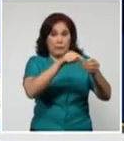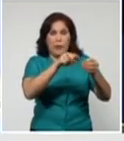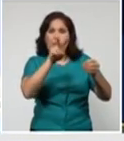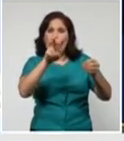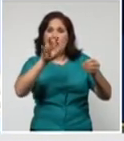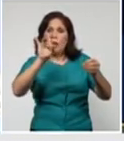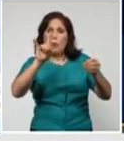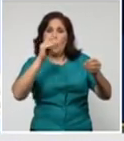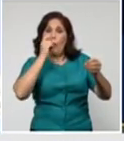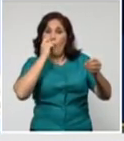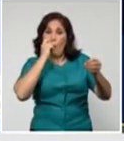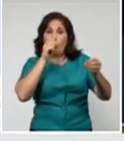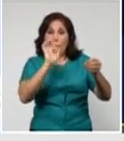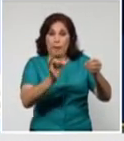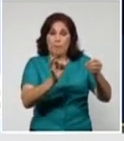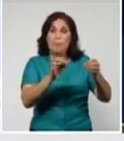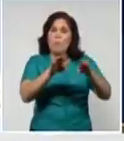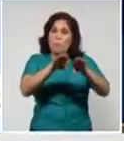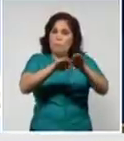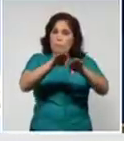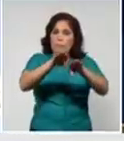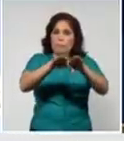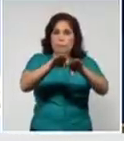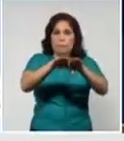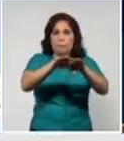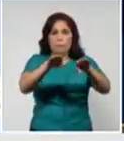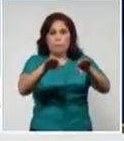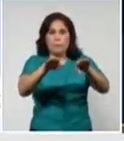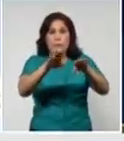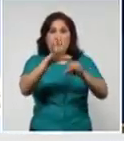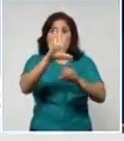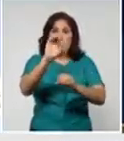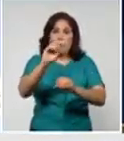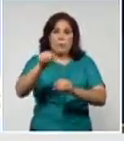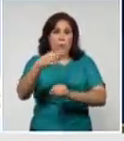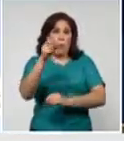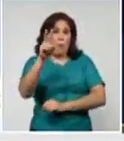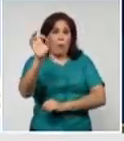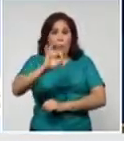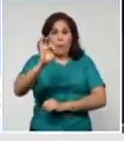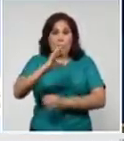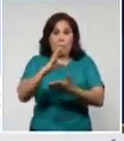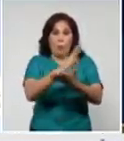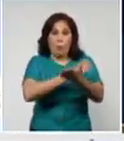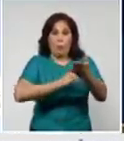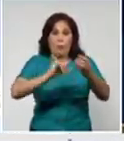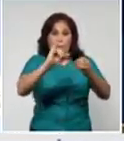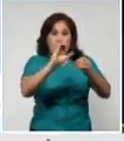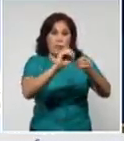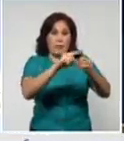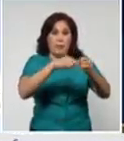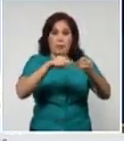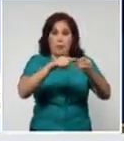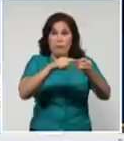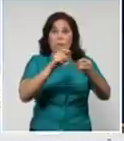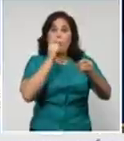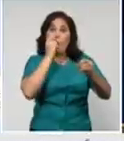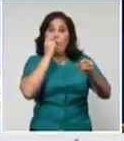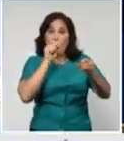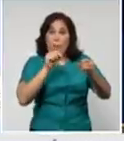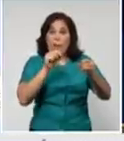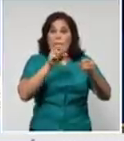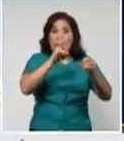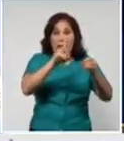masculinos y se mantiene un equilibrio. El 50,2% de todos los diagnosticados son masculinos,